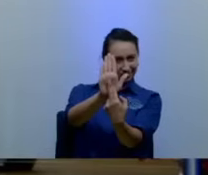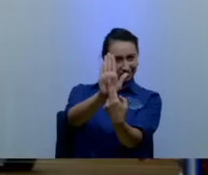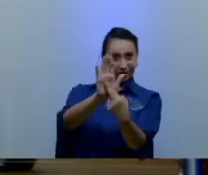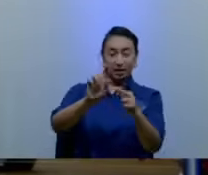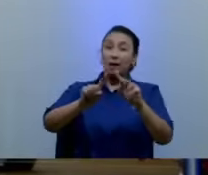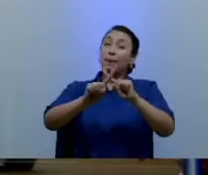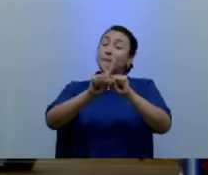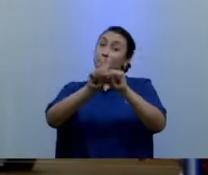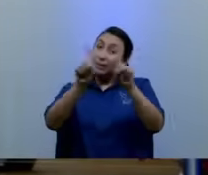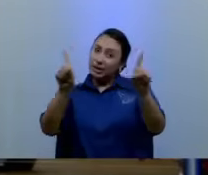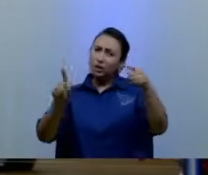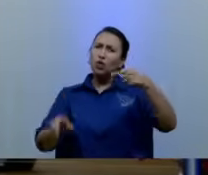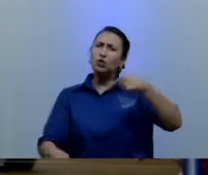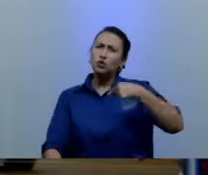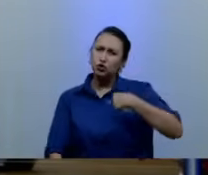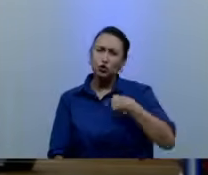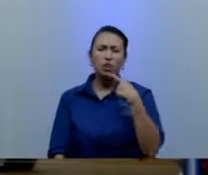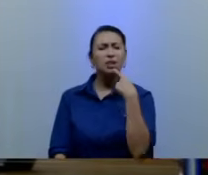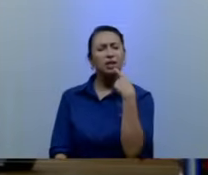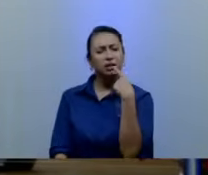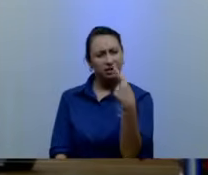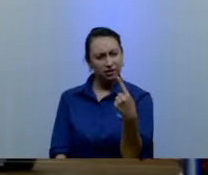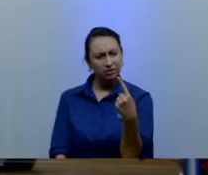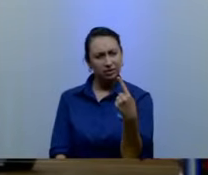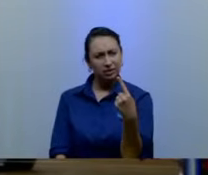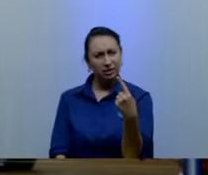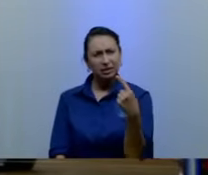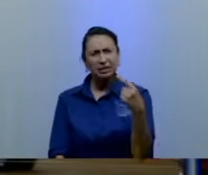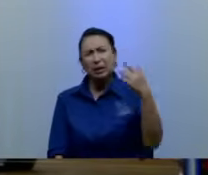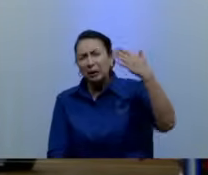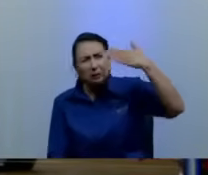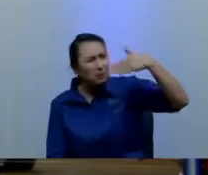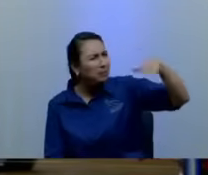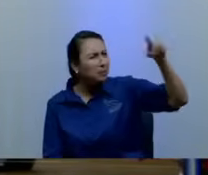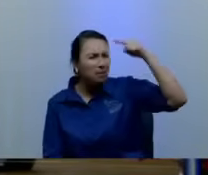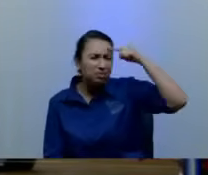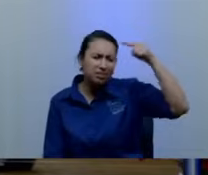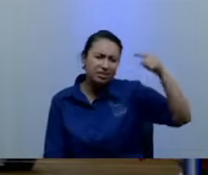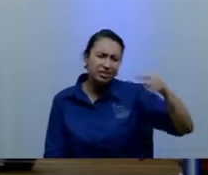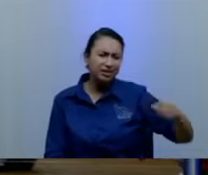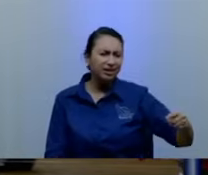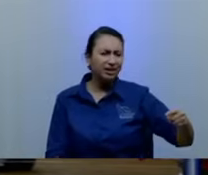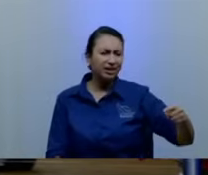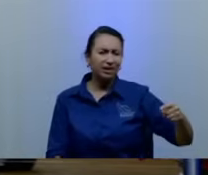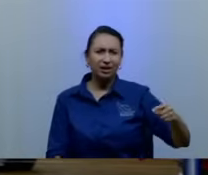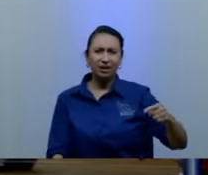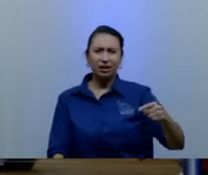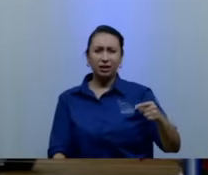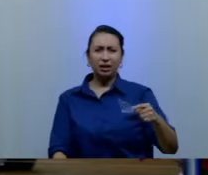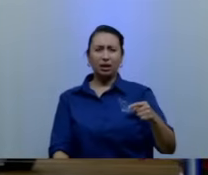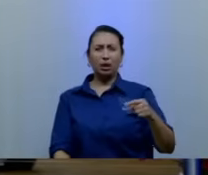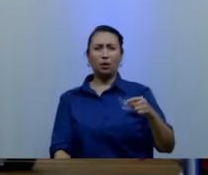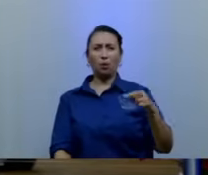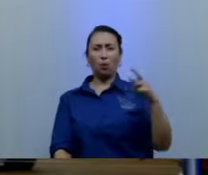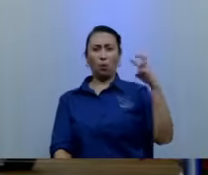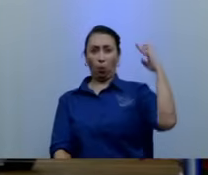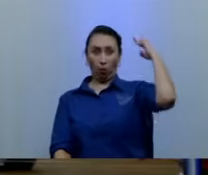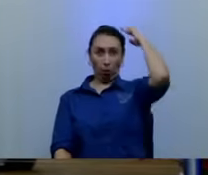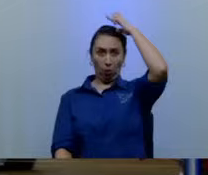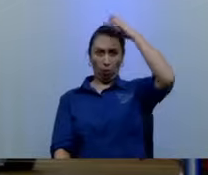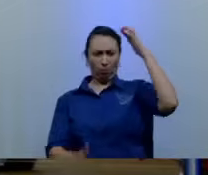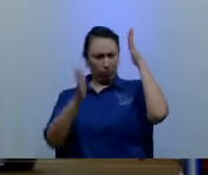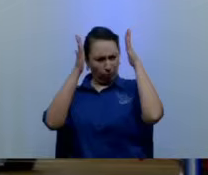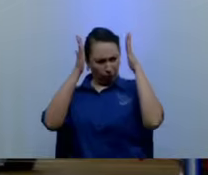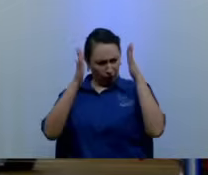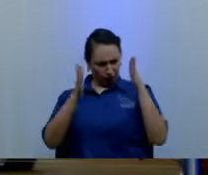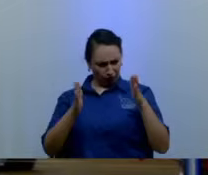un día un profeta agarra sal y le echa así a algo